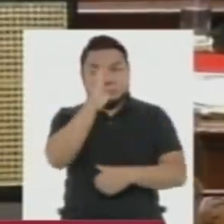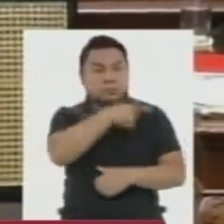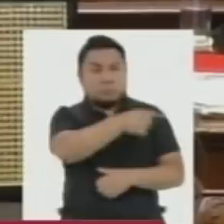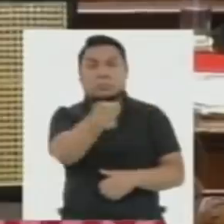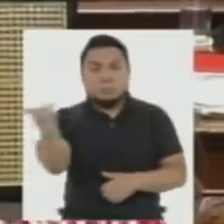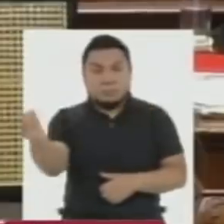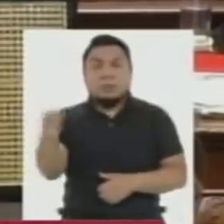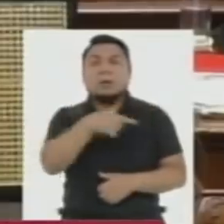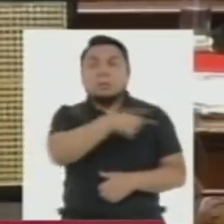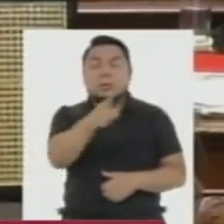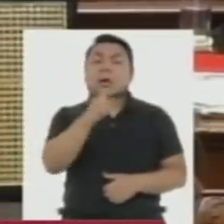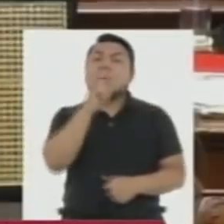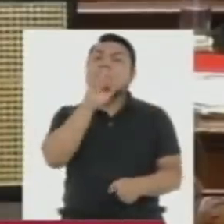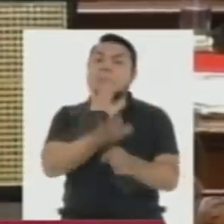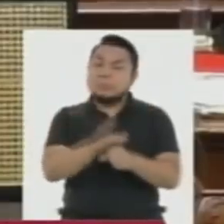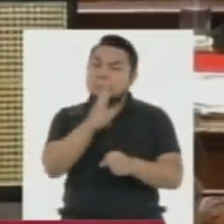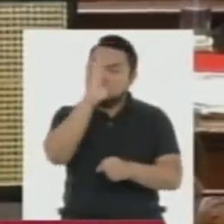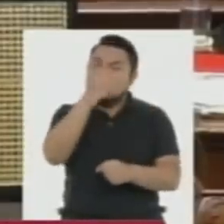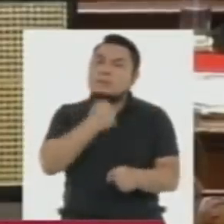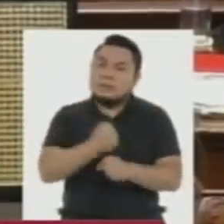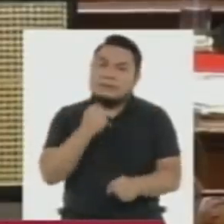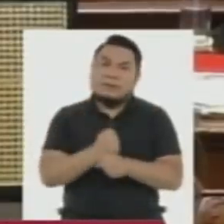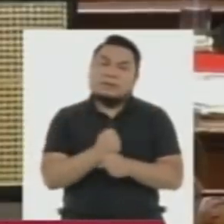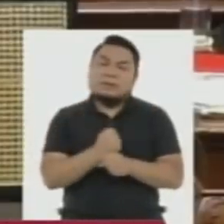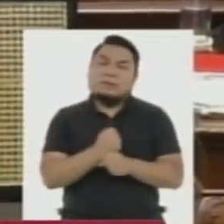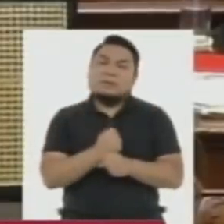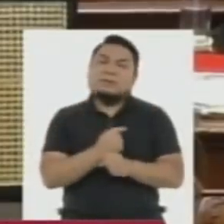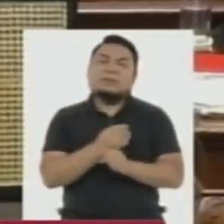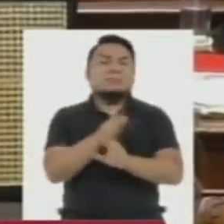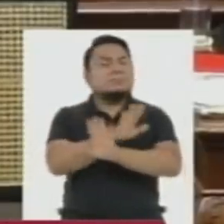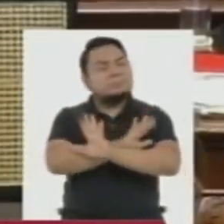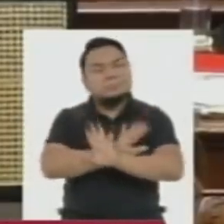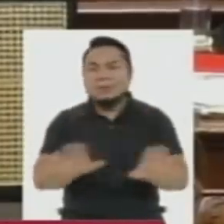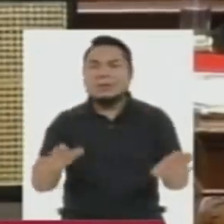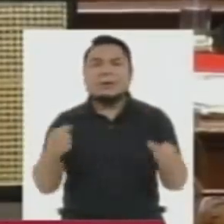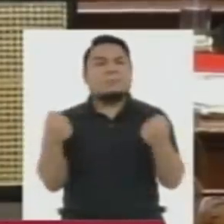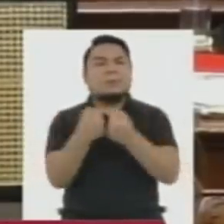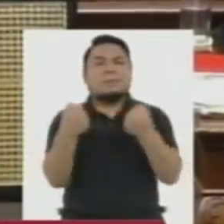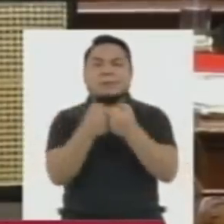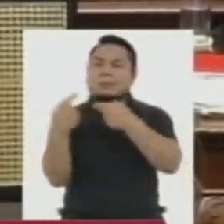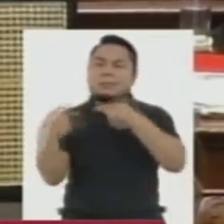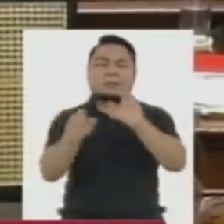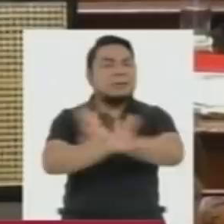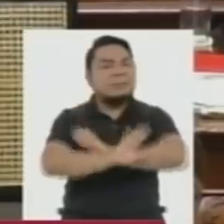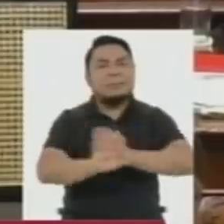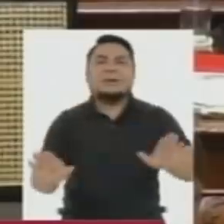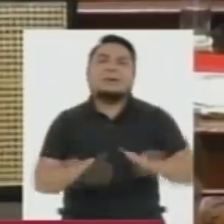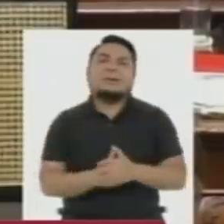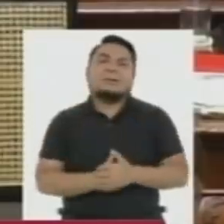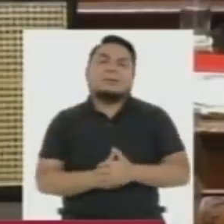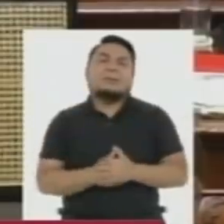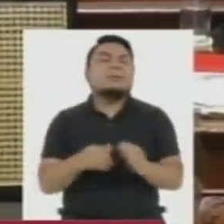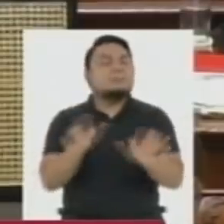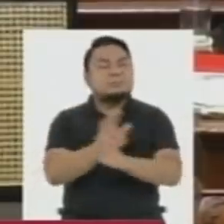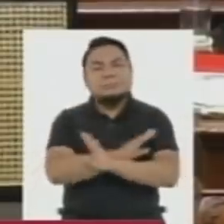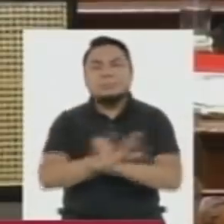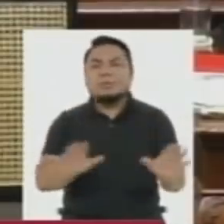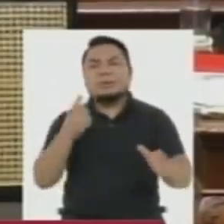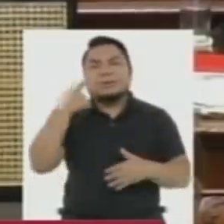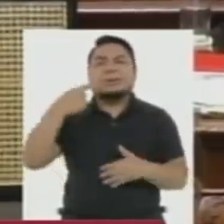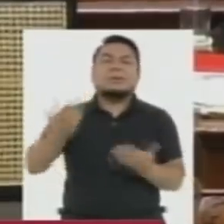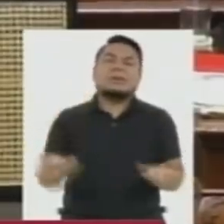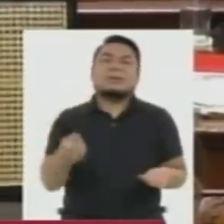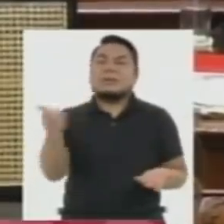y por ello también martín vizcarra toma la decisión de apegarse a lo que él denomina la constitución política del país